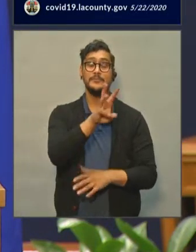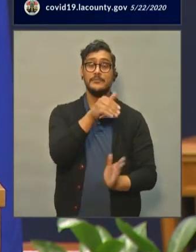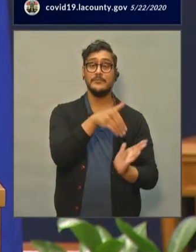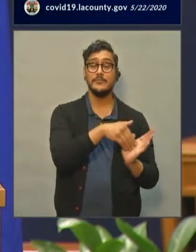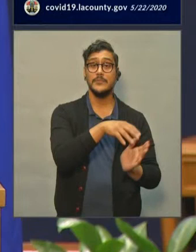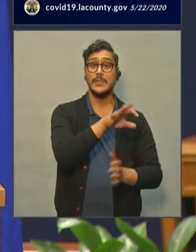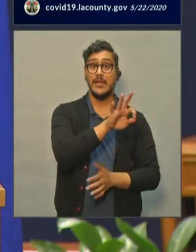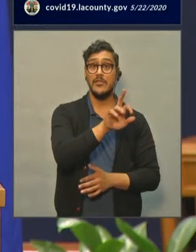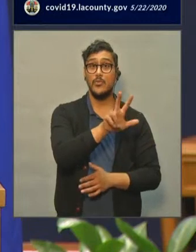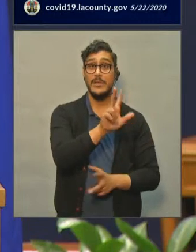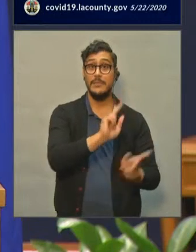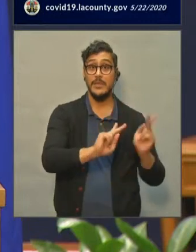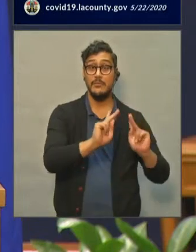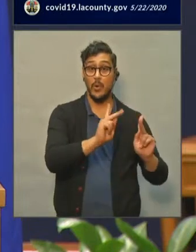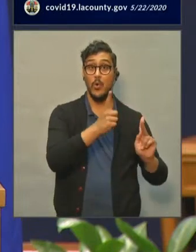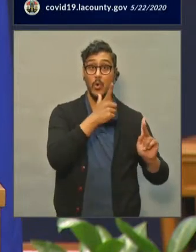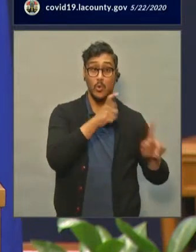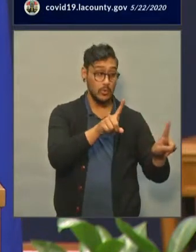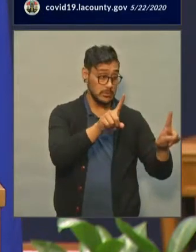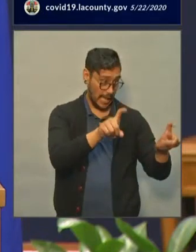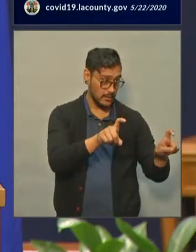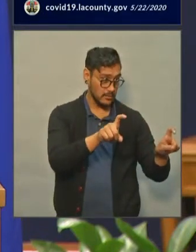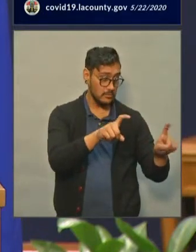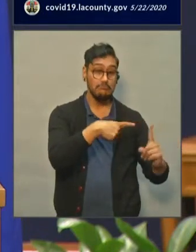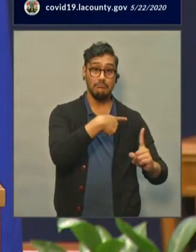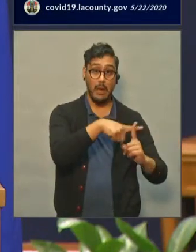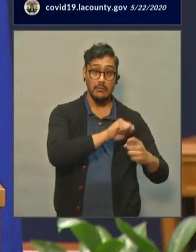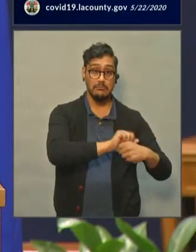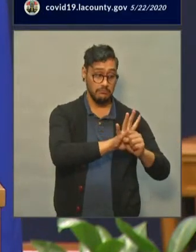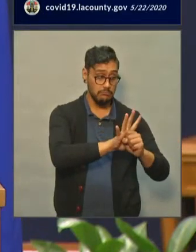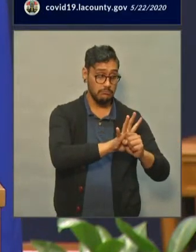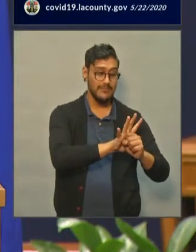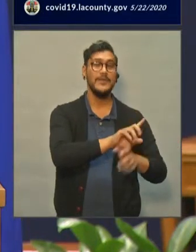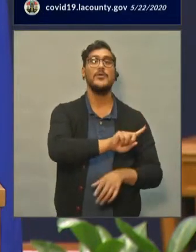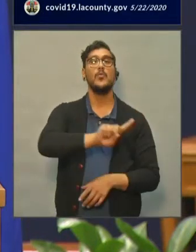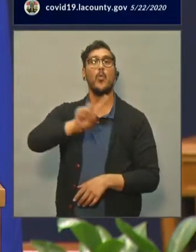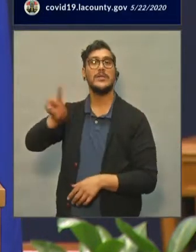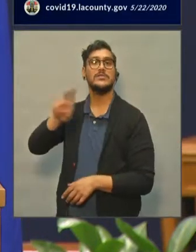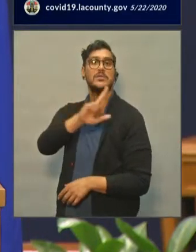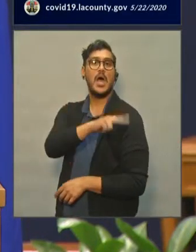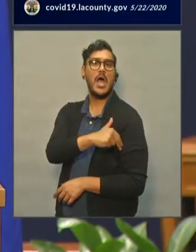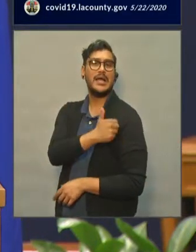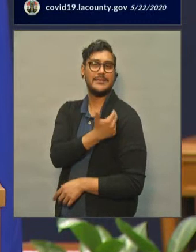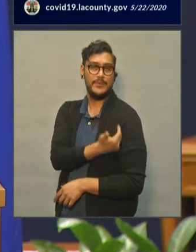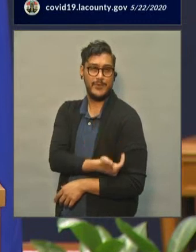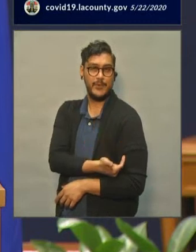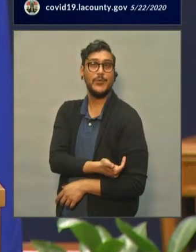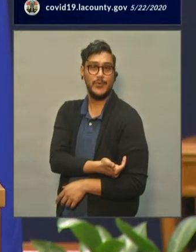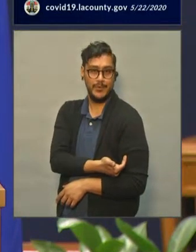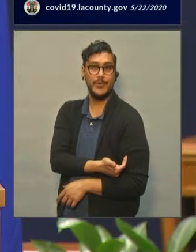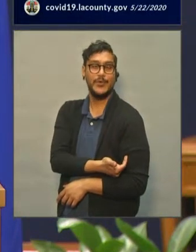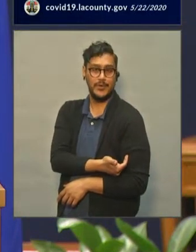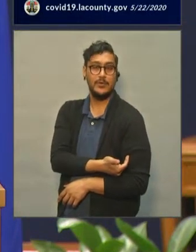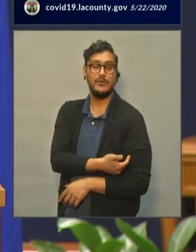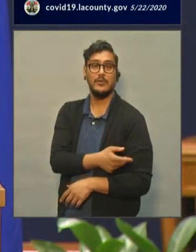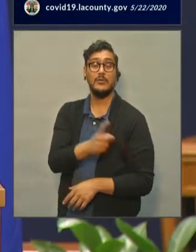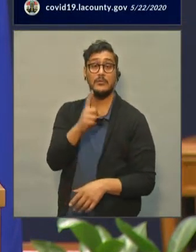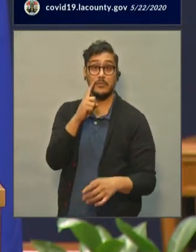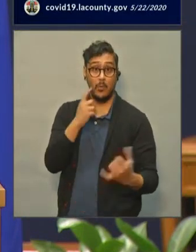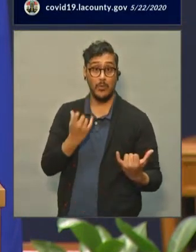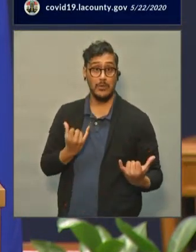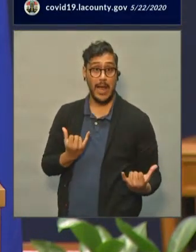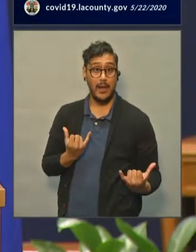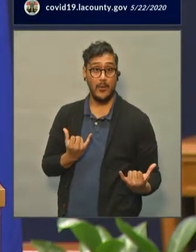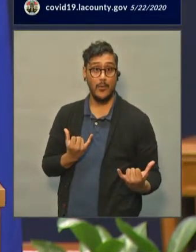6,093 personas que dieron positivo para COVID-19 fueron hospitalizadas en algún momento, por lo que existe